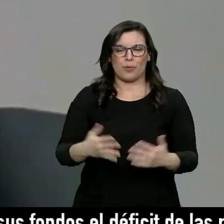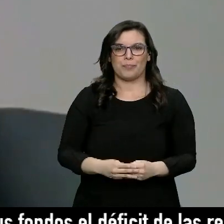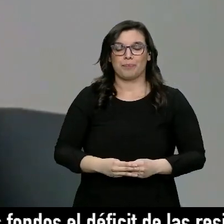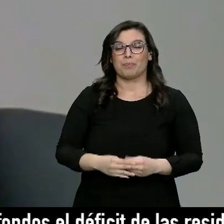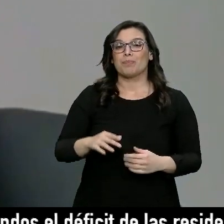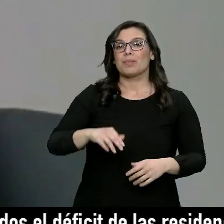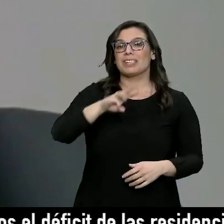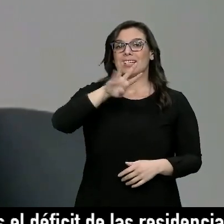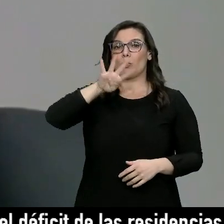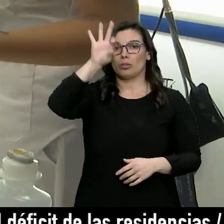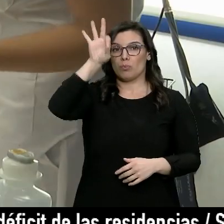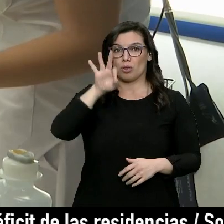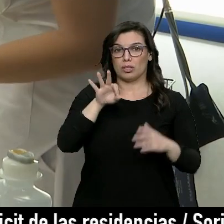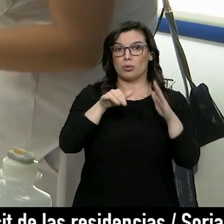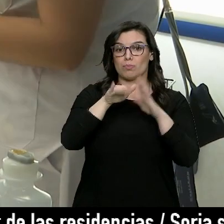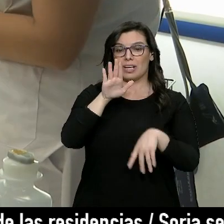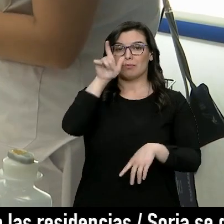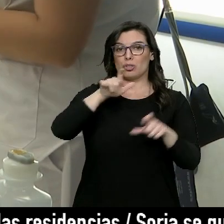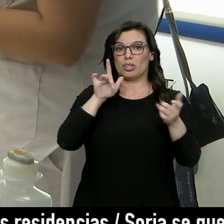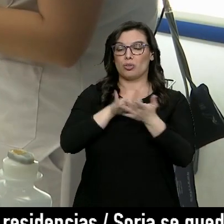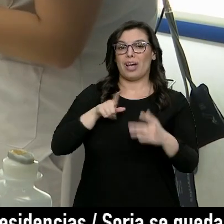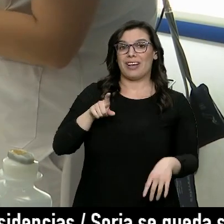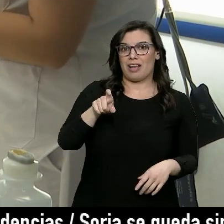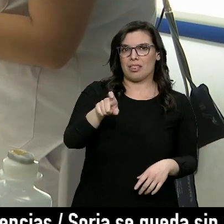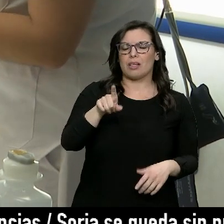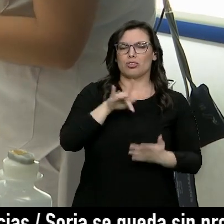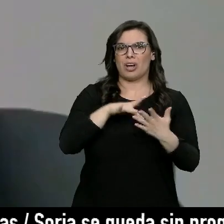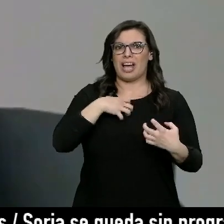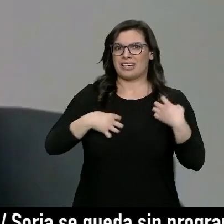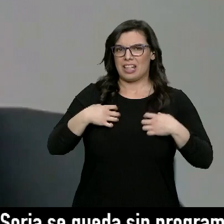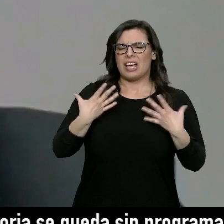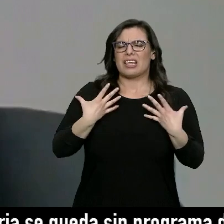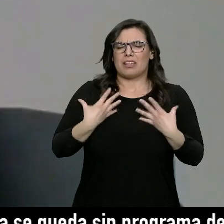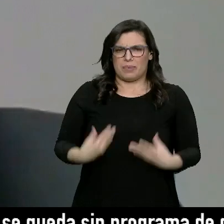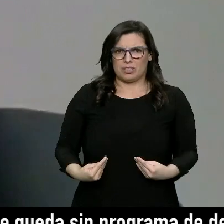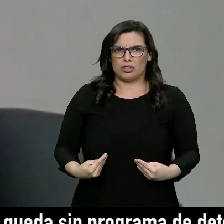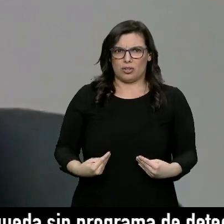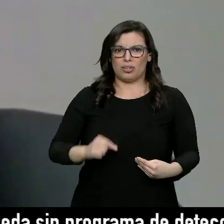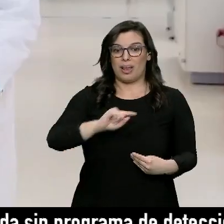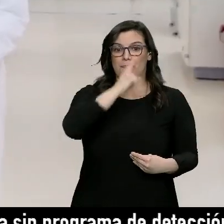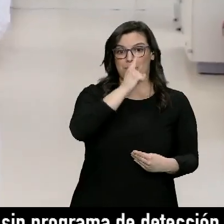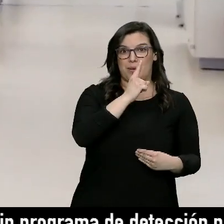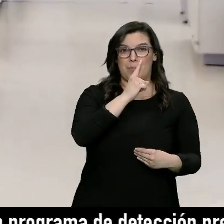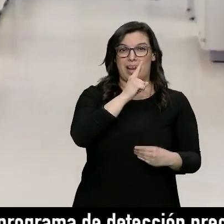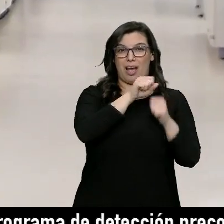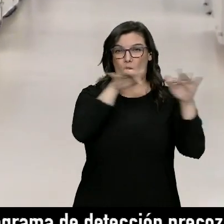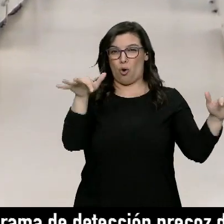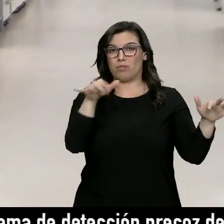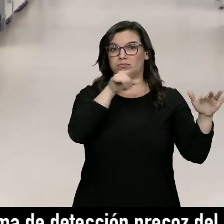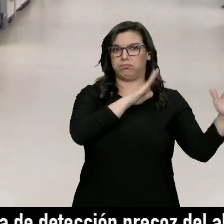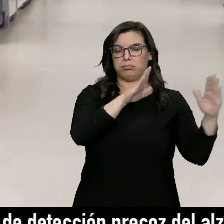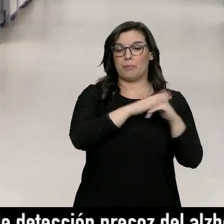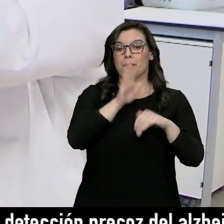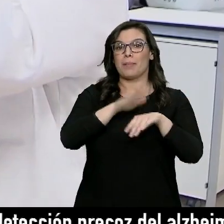del 34% de las personas con cáncer sufrieron ansiedad y depresión en la primera ola. Para que no se repitan